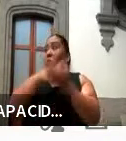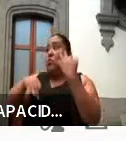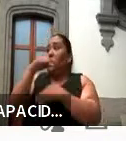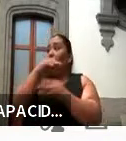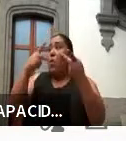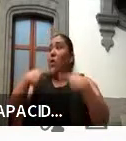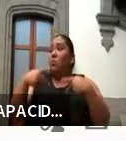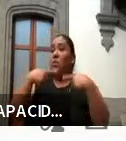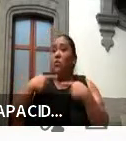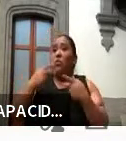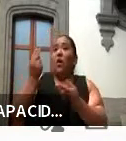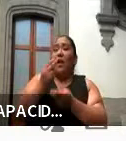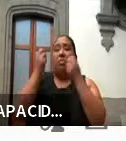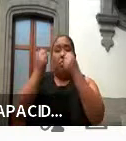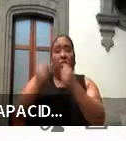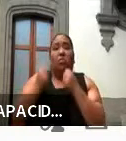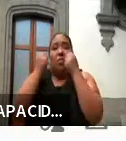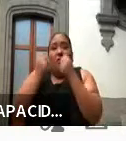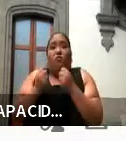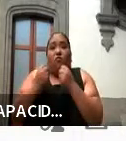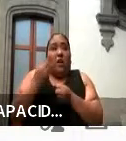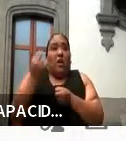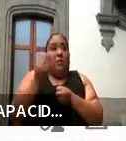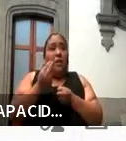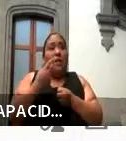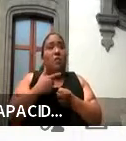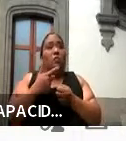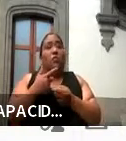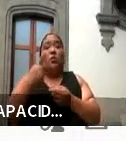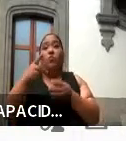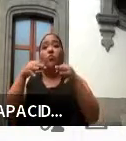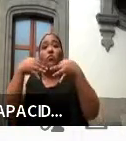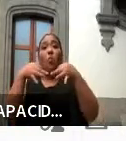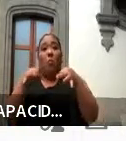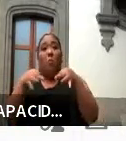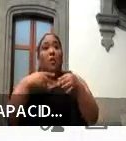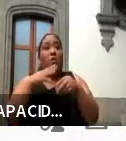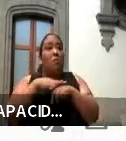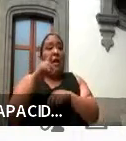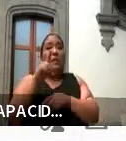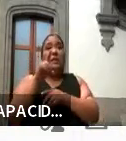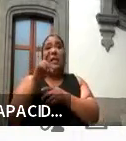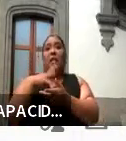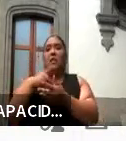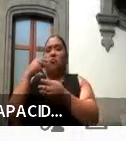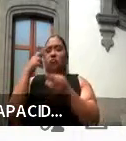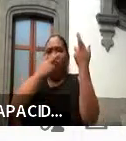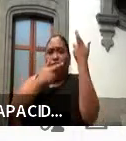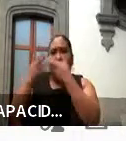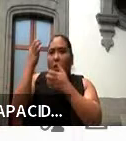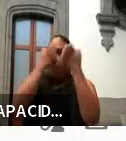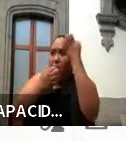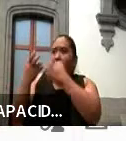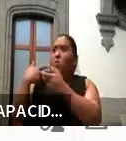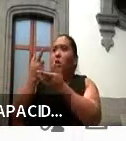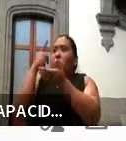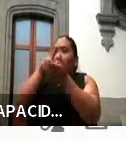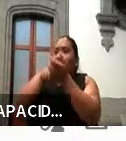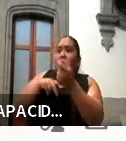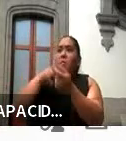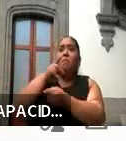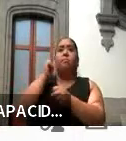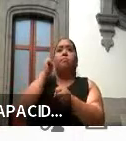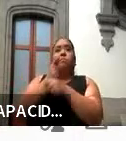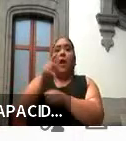mucho más fuerza, hablamos de un documento diagnóstico. El documento diagnóstico identifica situaciones de contexto,